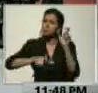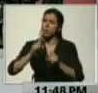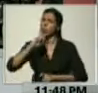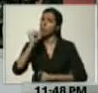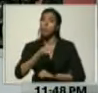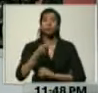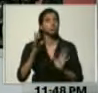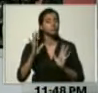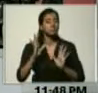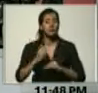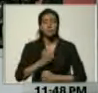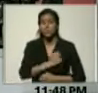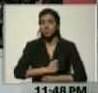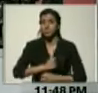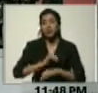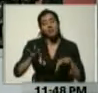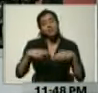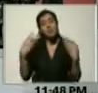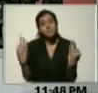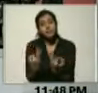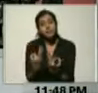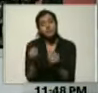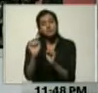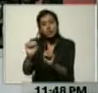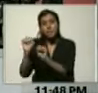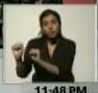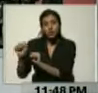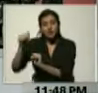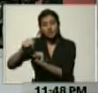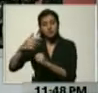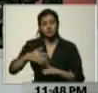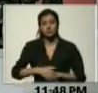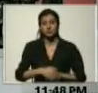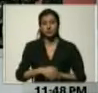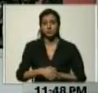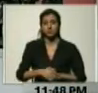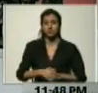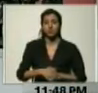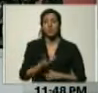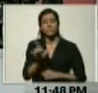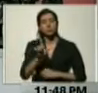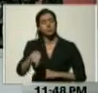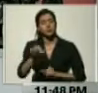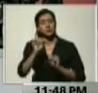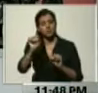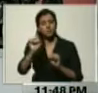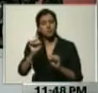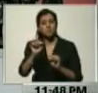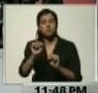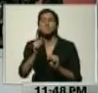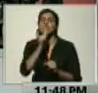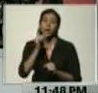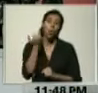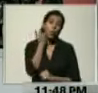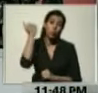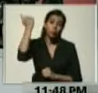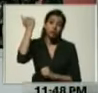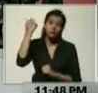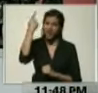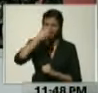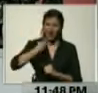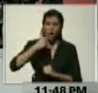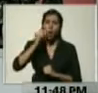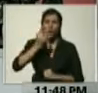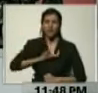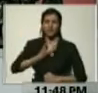Es un hecho lamentable para su familia que repudiamos de las filas revolucionarias y desde el PSUV públicamente. Fue quemado Judas con su rostro y las cenizas llevadas